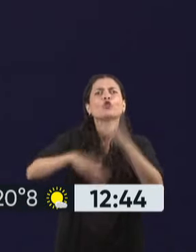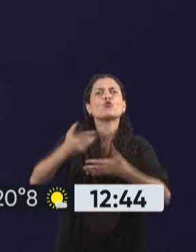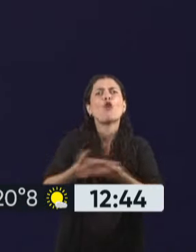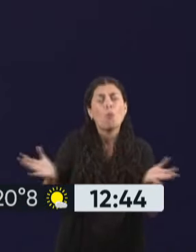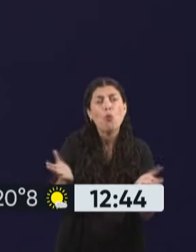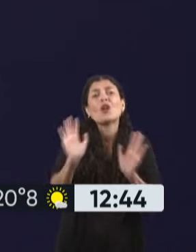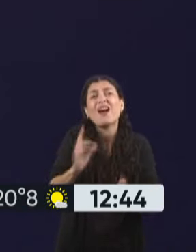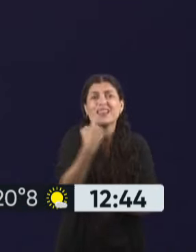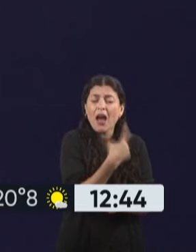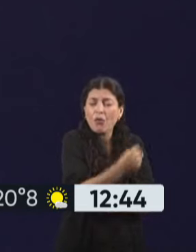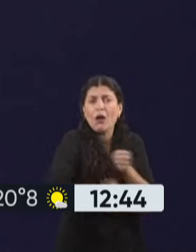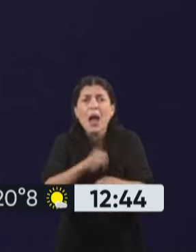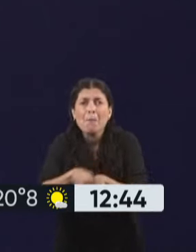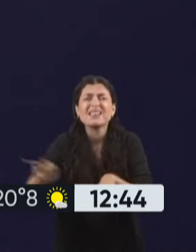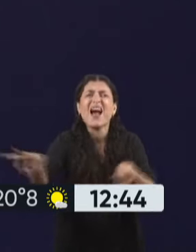ganar